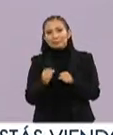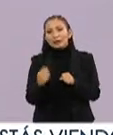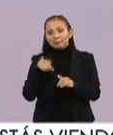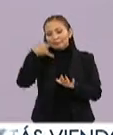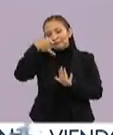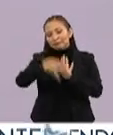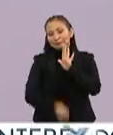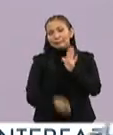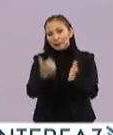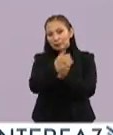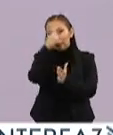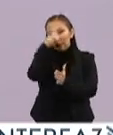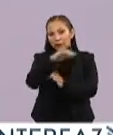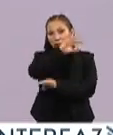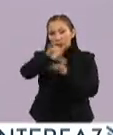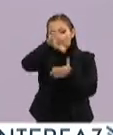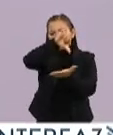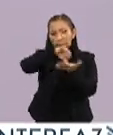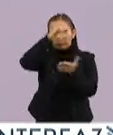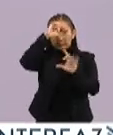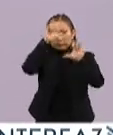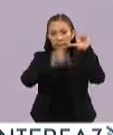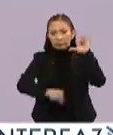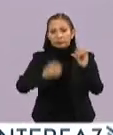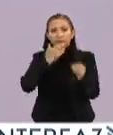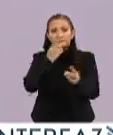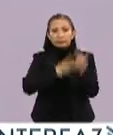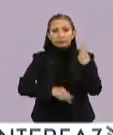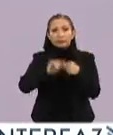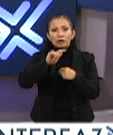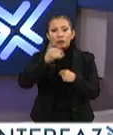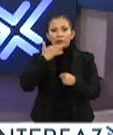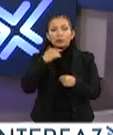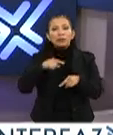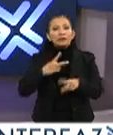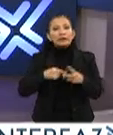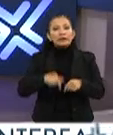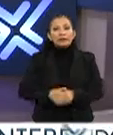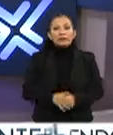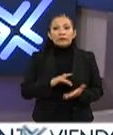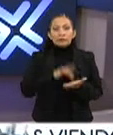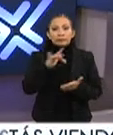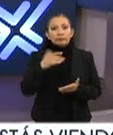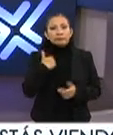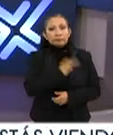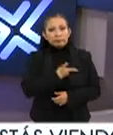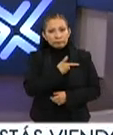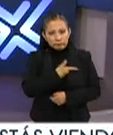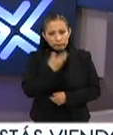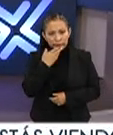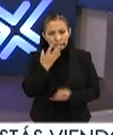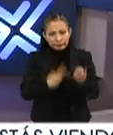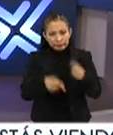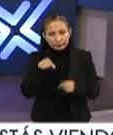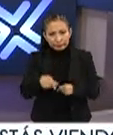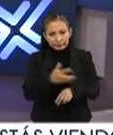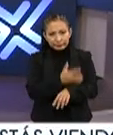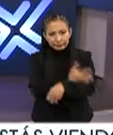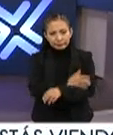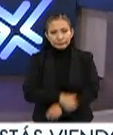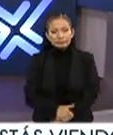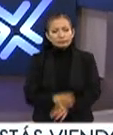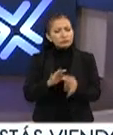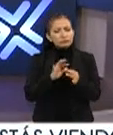las entrañas de la Ciudad de México y todo el centro del país. Bienvenido, Antonio, muchas gracias por estar con nosotros hoy. Gracias, Ana Cristina. Antonio, un placer. Bienvenido, gracias por